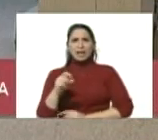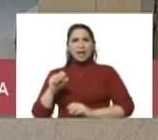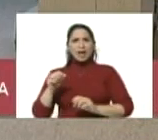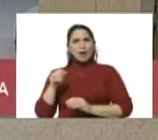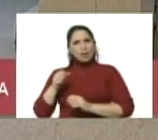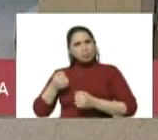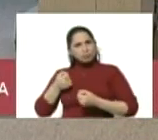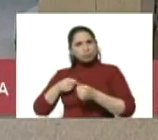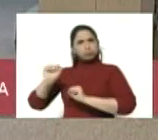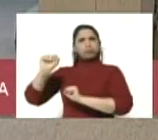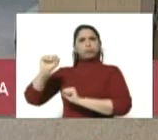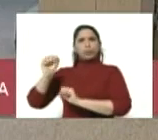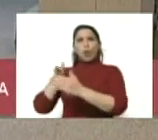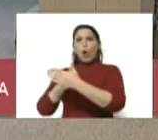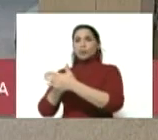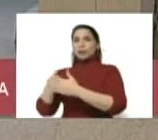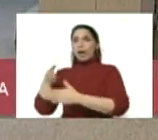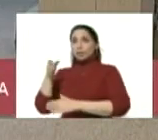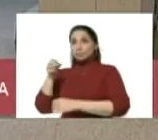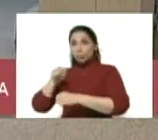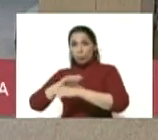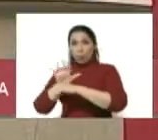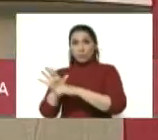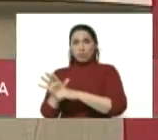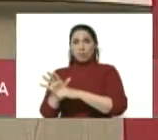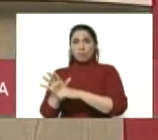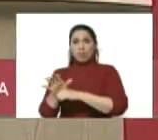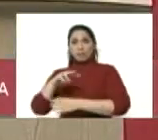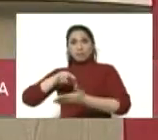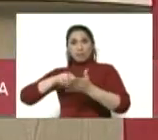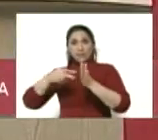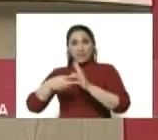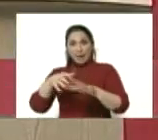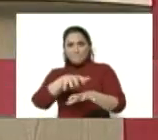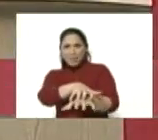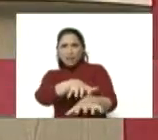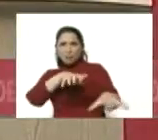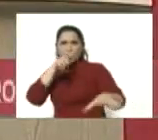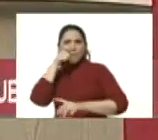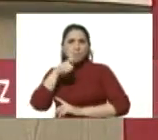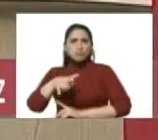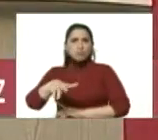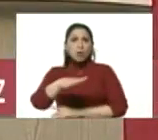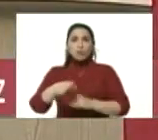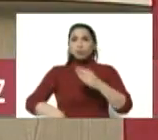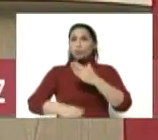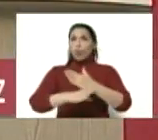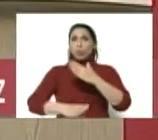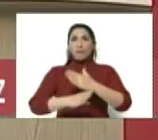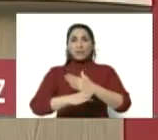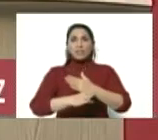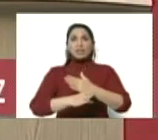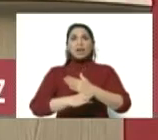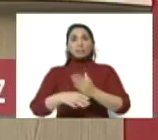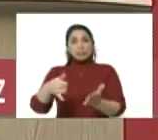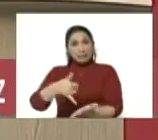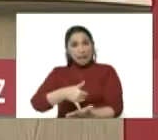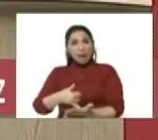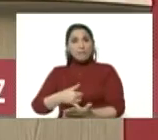el COVID-19, lo que significa que la mayoría de la población todavía es susceptible al virus.